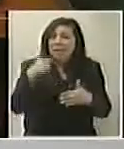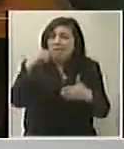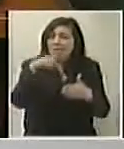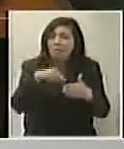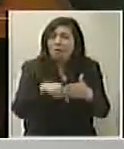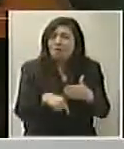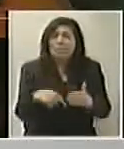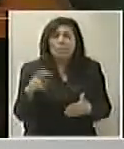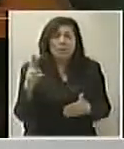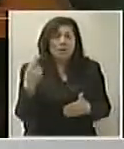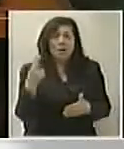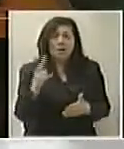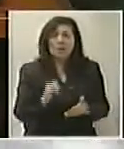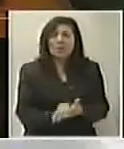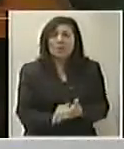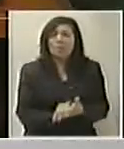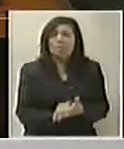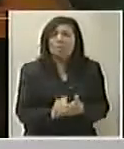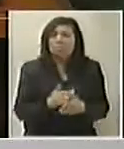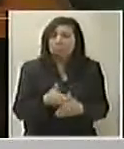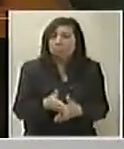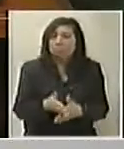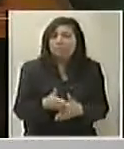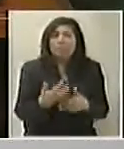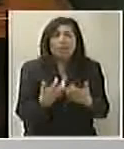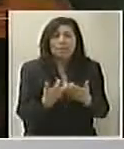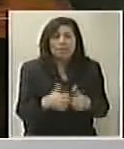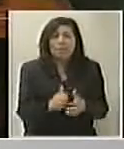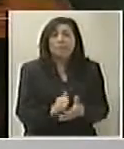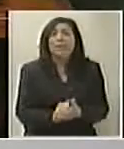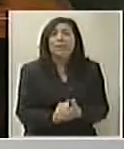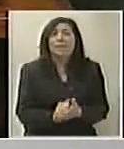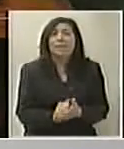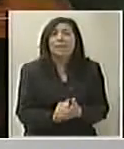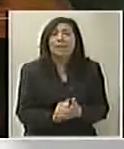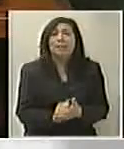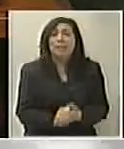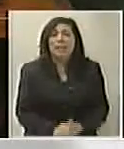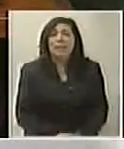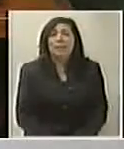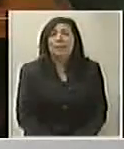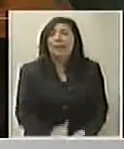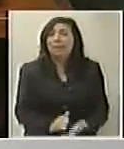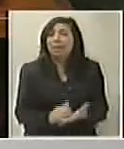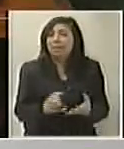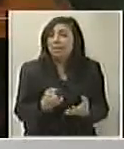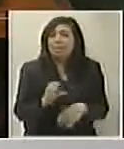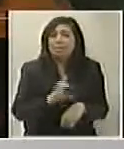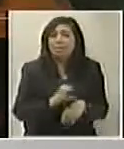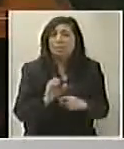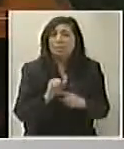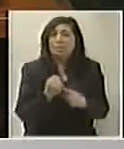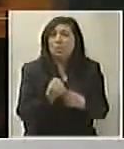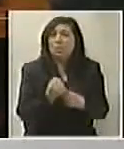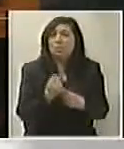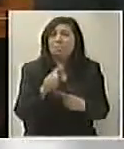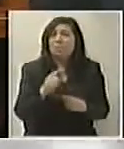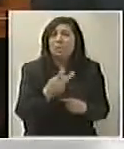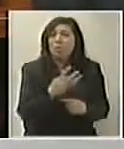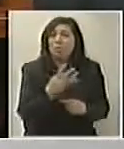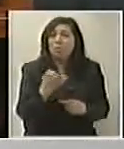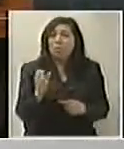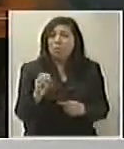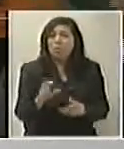profundo acto de corrupción a través de una empresa que tiene de capital social